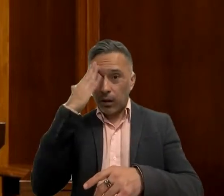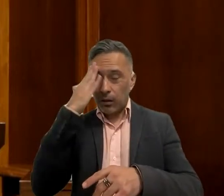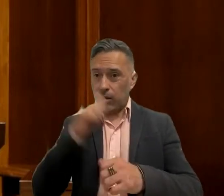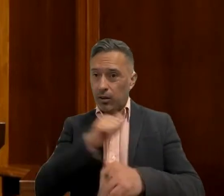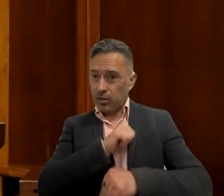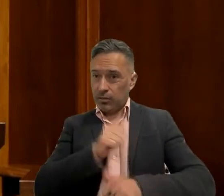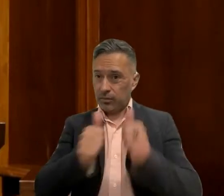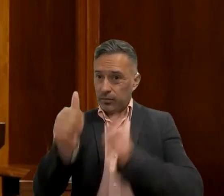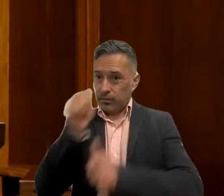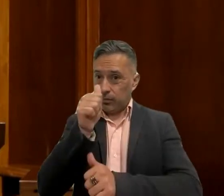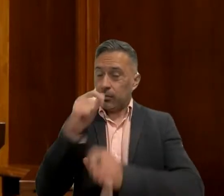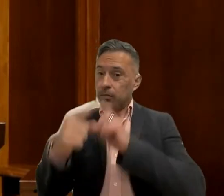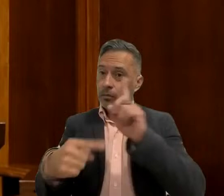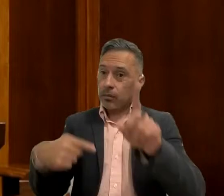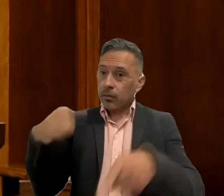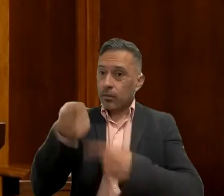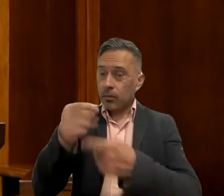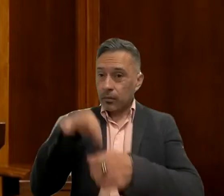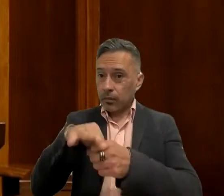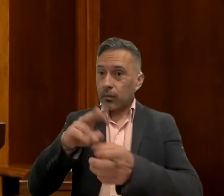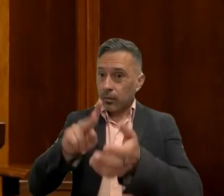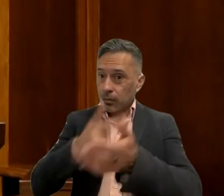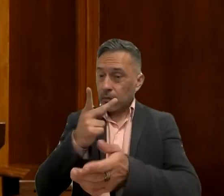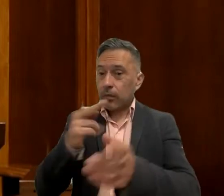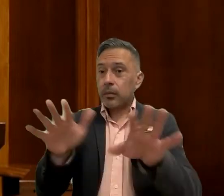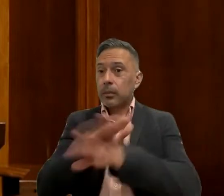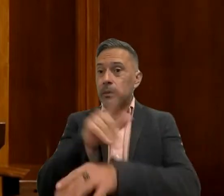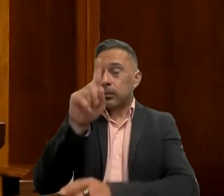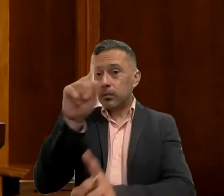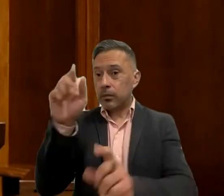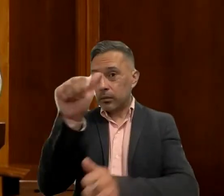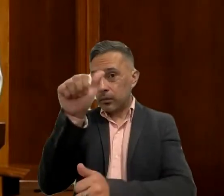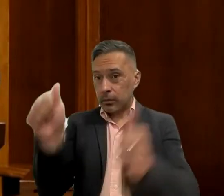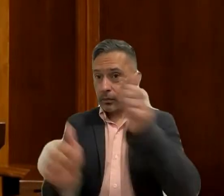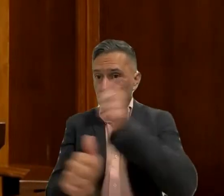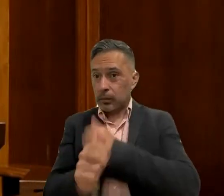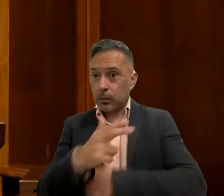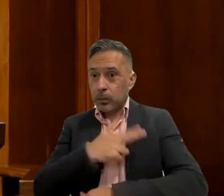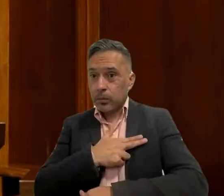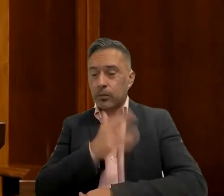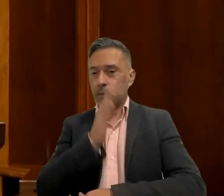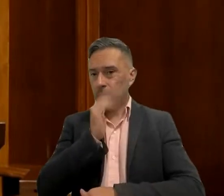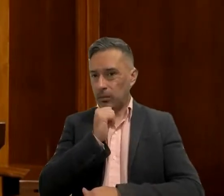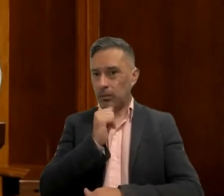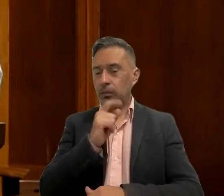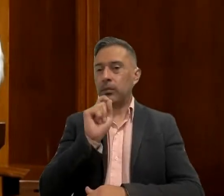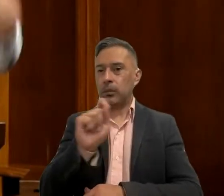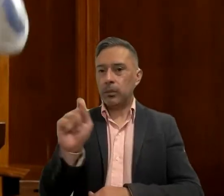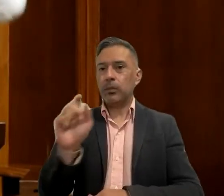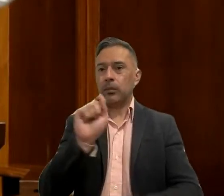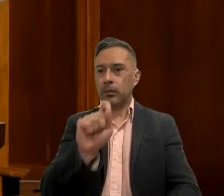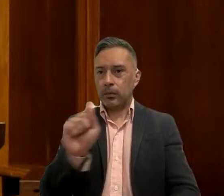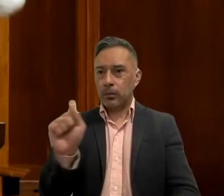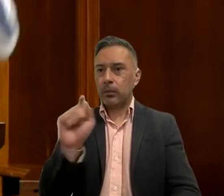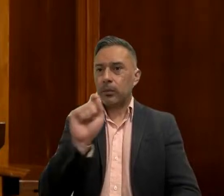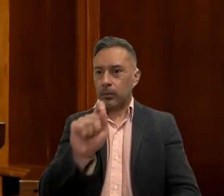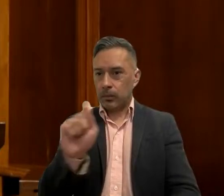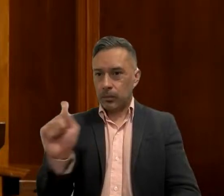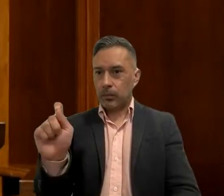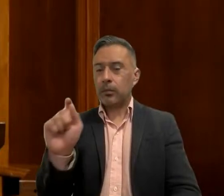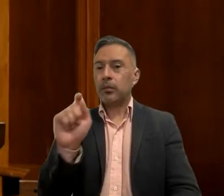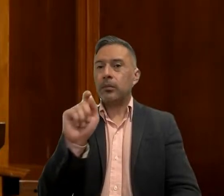de suplentes. Puntos suspensivos, puntos suspensivos, puntos suspensivos, puntos suspensivos, puntos suspensivos,